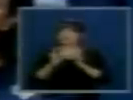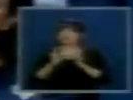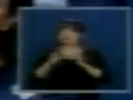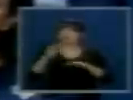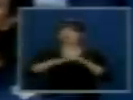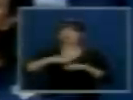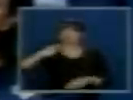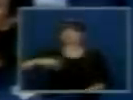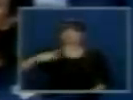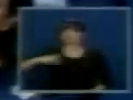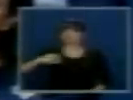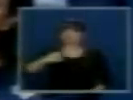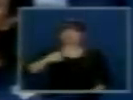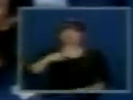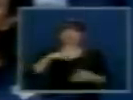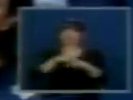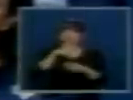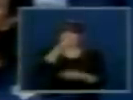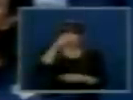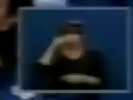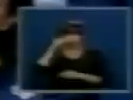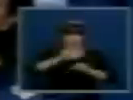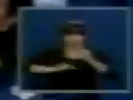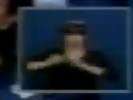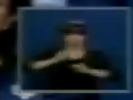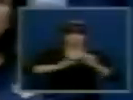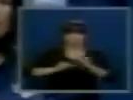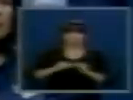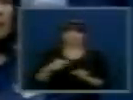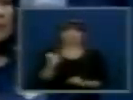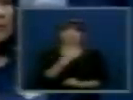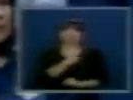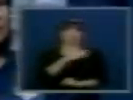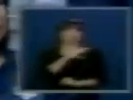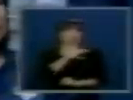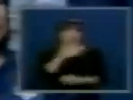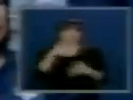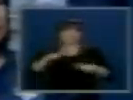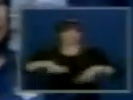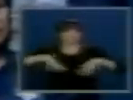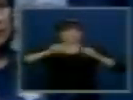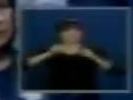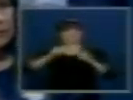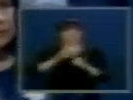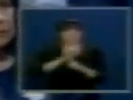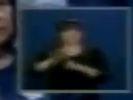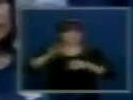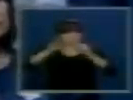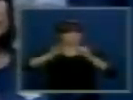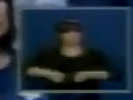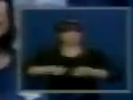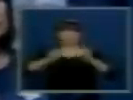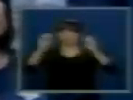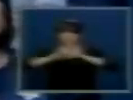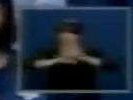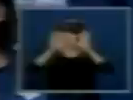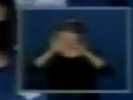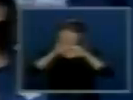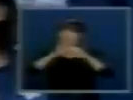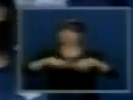que representa el narcotráfico. Nuestras autoridades han asumido con absoluta firmeza y claridad esta